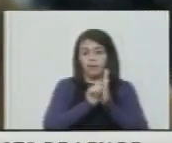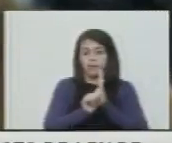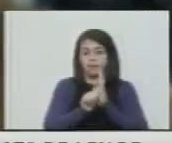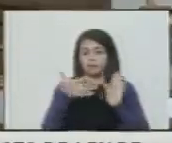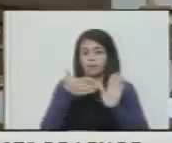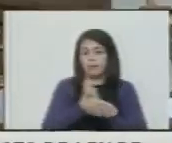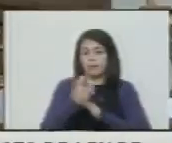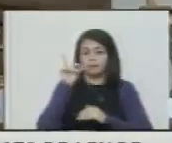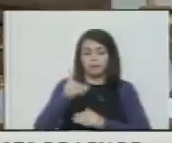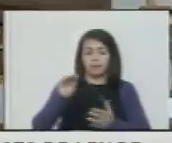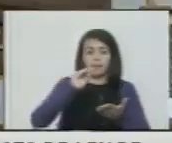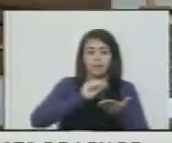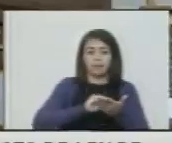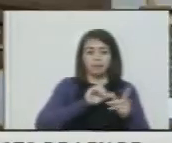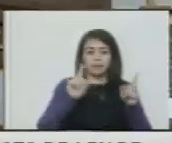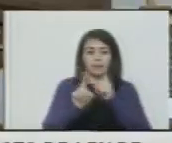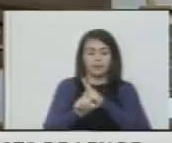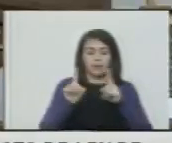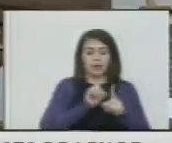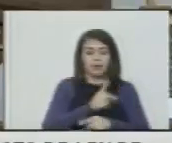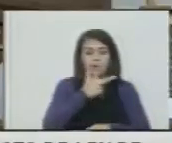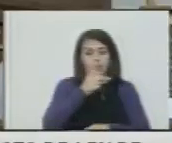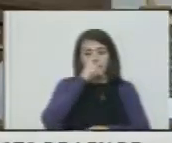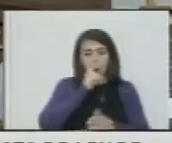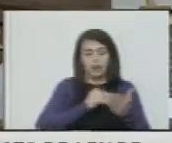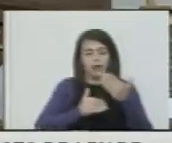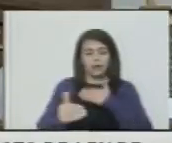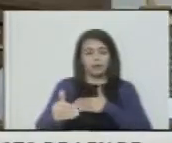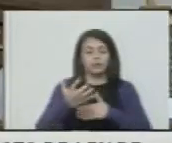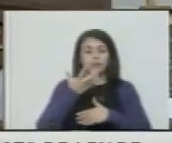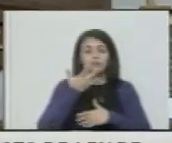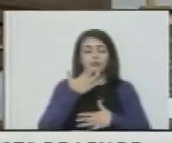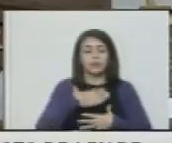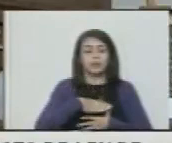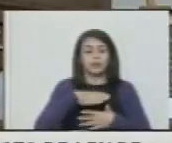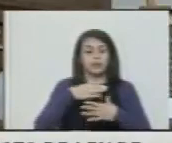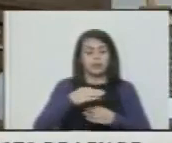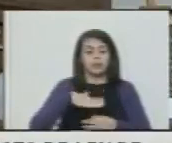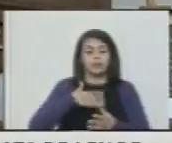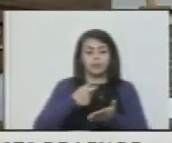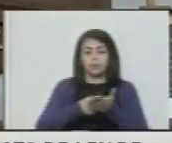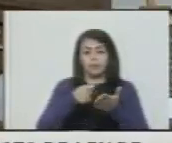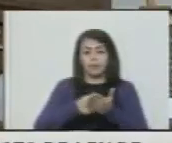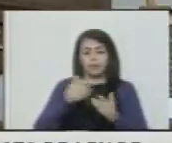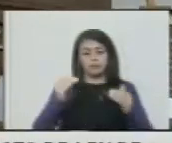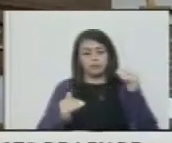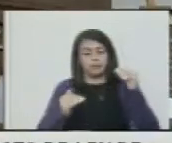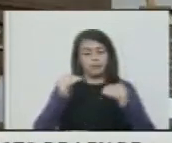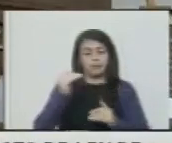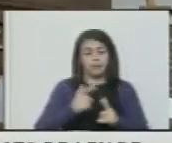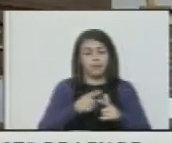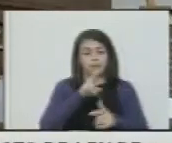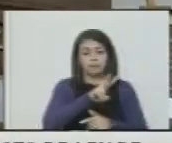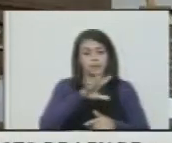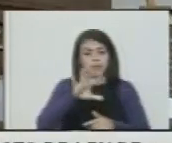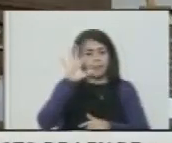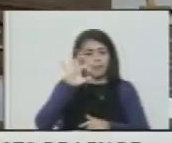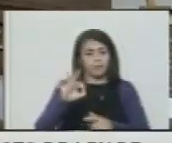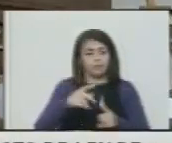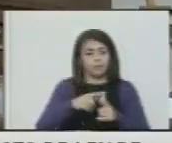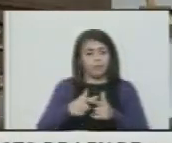este artículo deberán renovarse cada 3 años, en cuyo caso el interesado pagará el equivalente